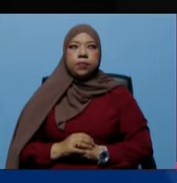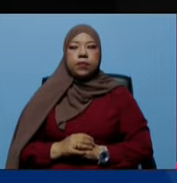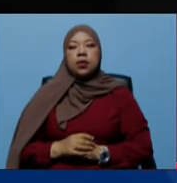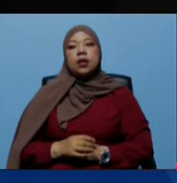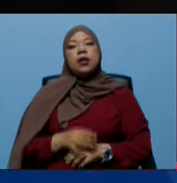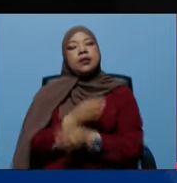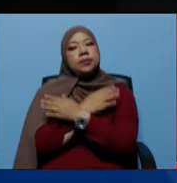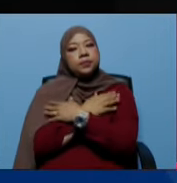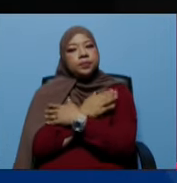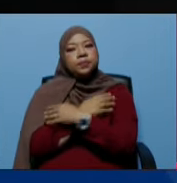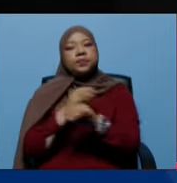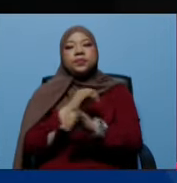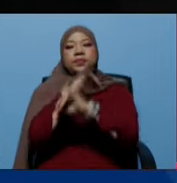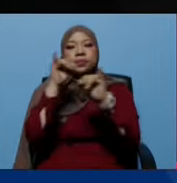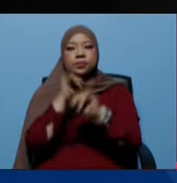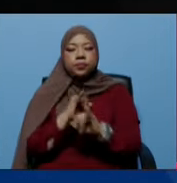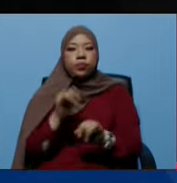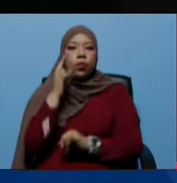la felicidad.